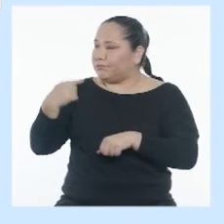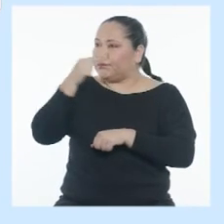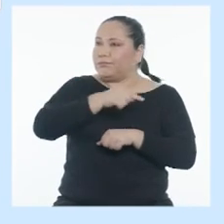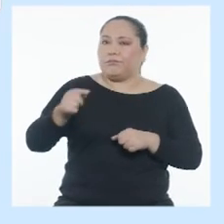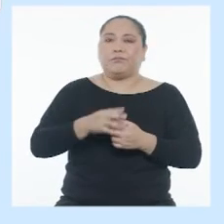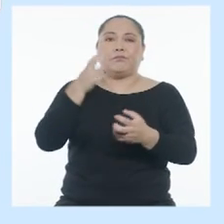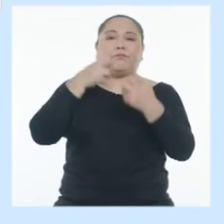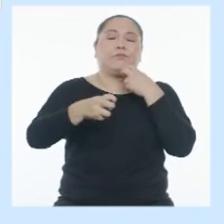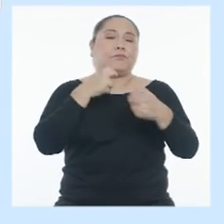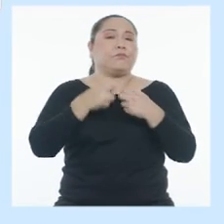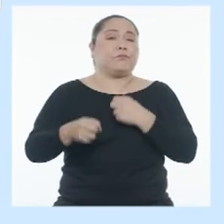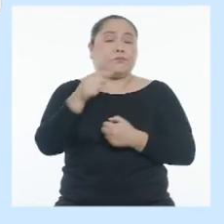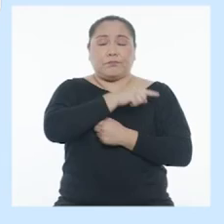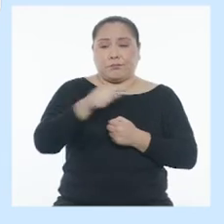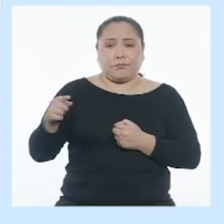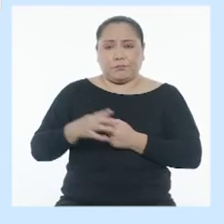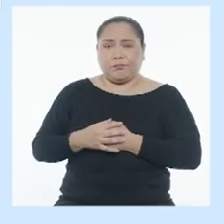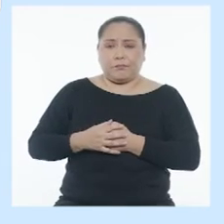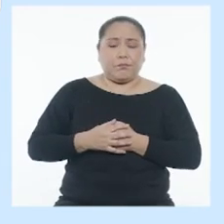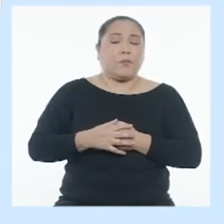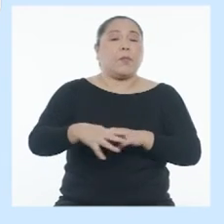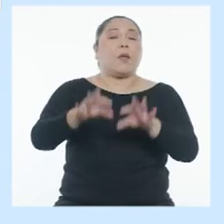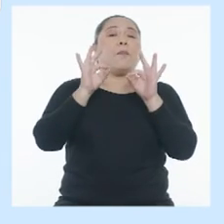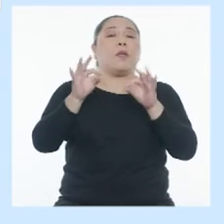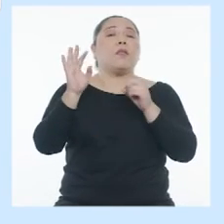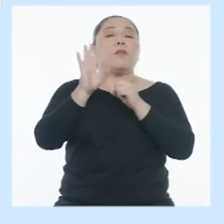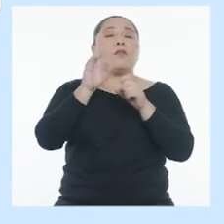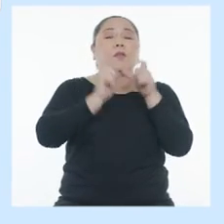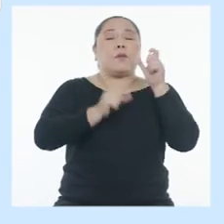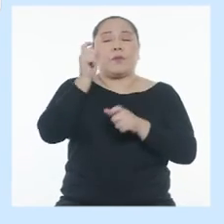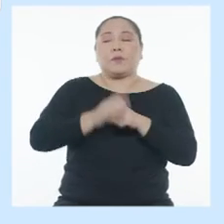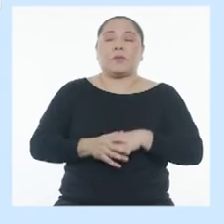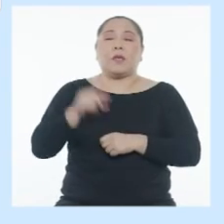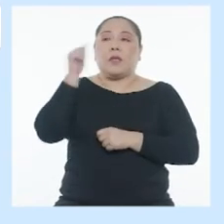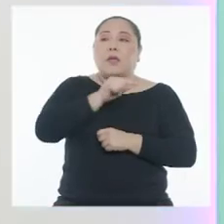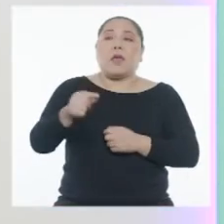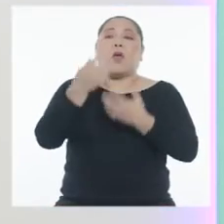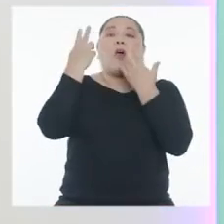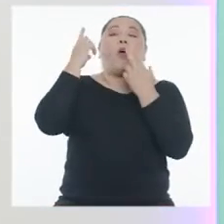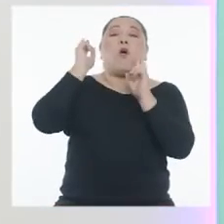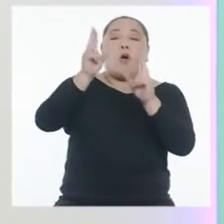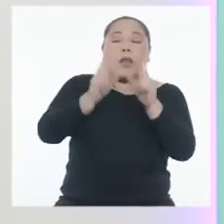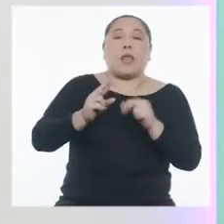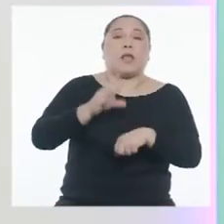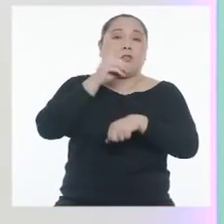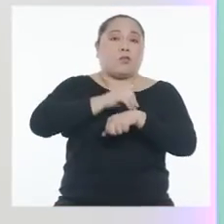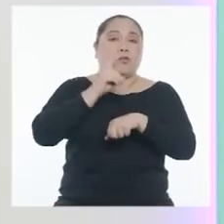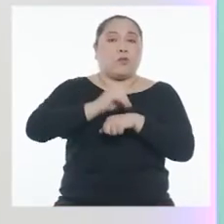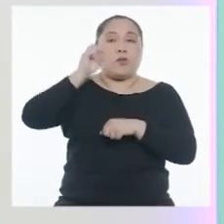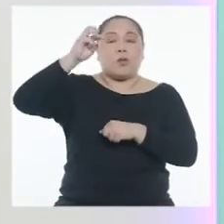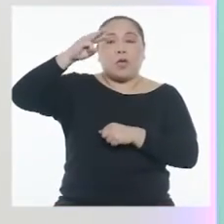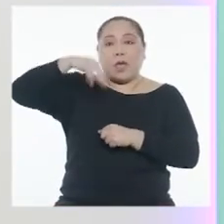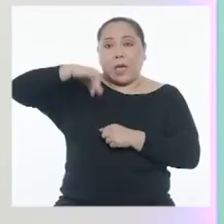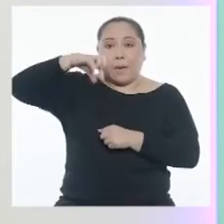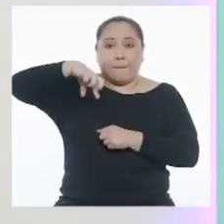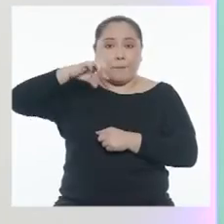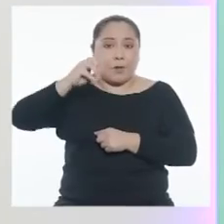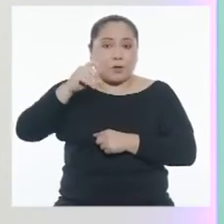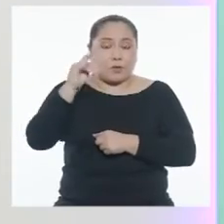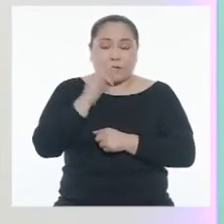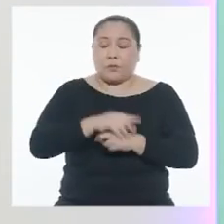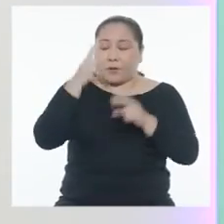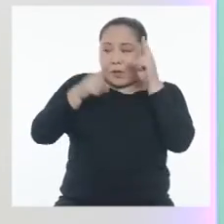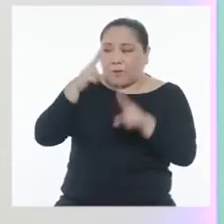situaciones de inseguridad ciudadana y garantizar los derechos de la población. Espero que el Dr. Impositive esté viendo el programa y